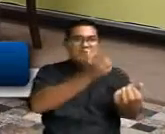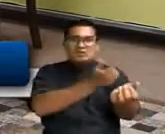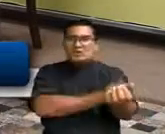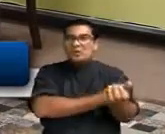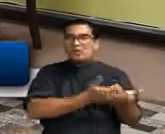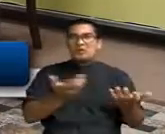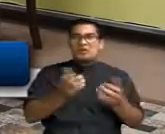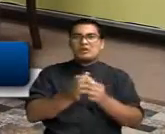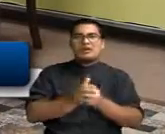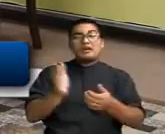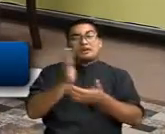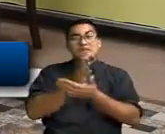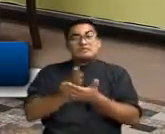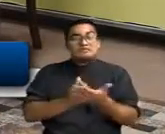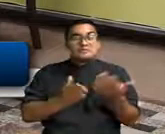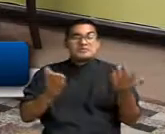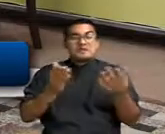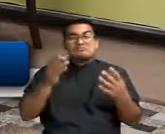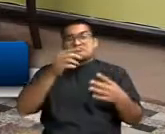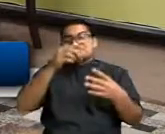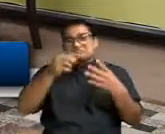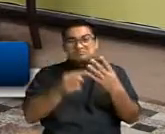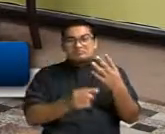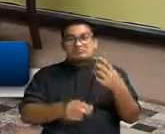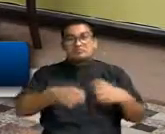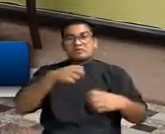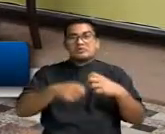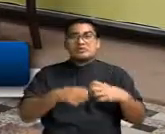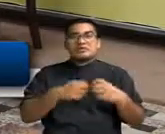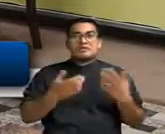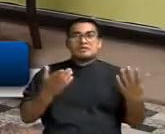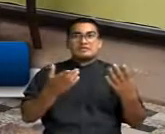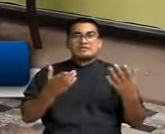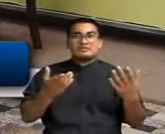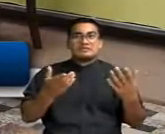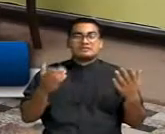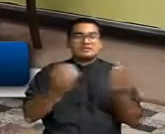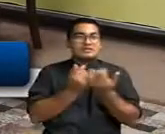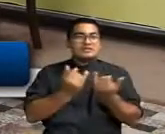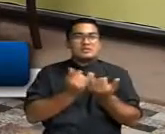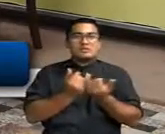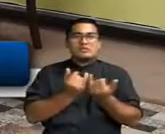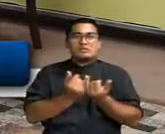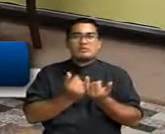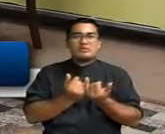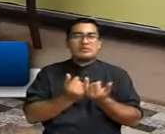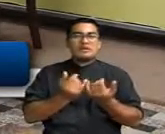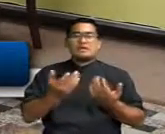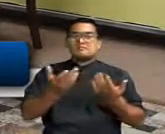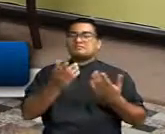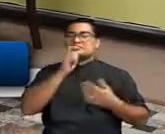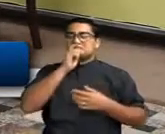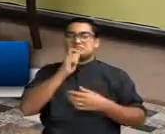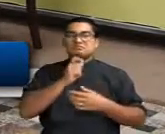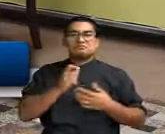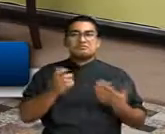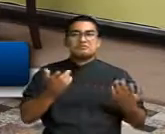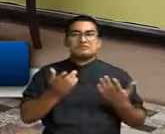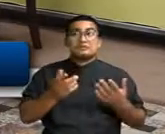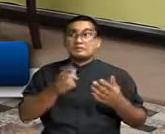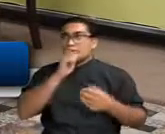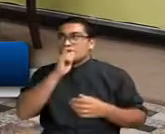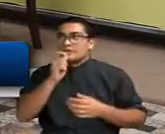problemas y ya viene después la adicción, ¿verdad? Y después se convierte en una patología dual que le decimos nosotros, que tiene una